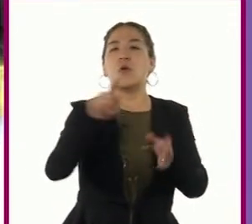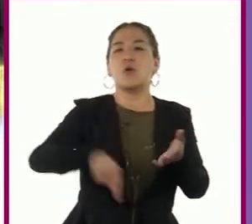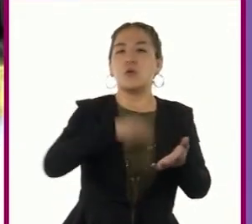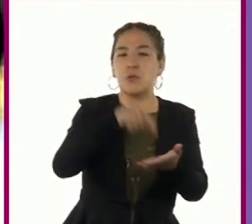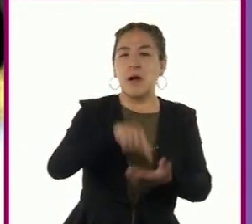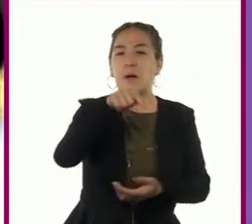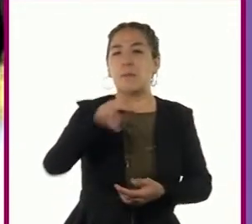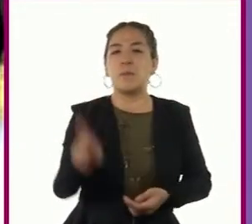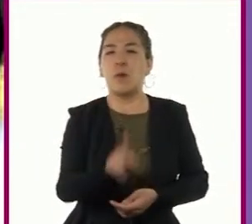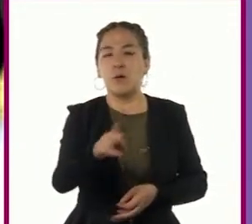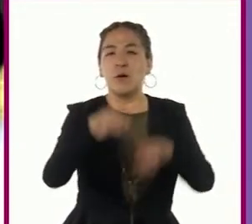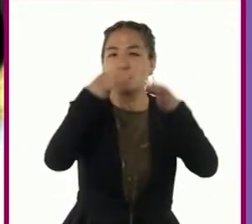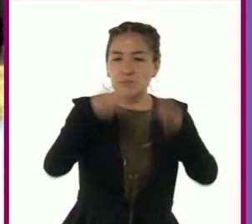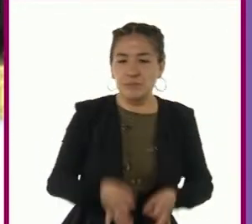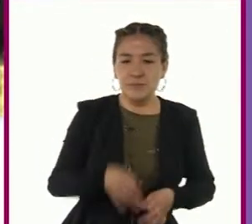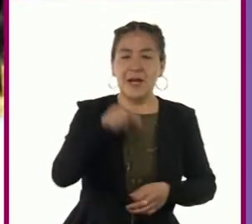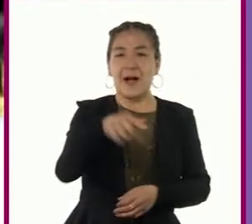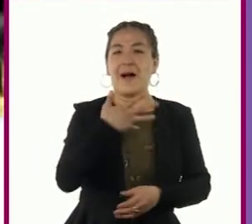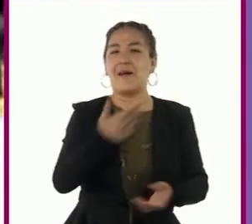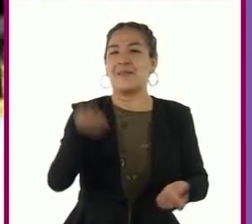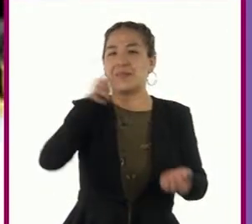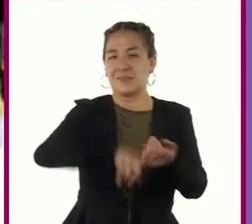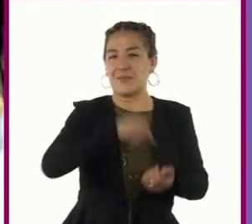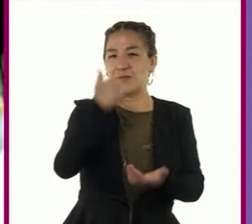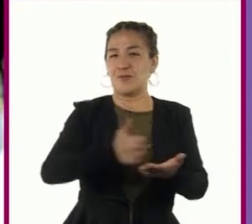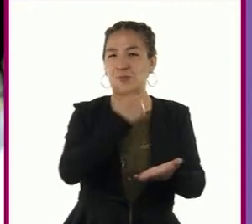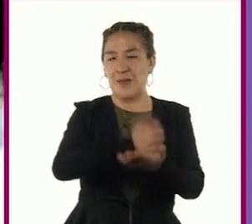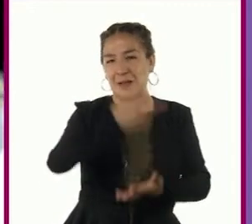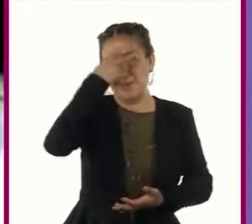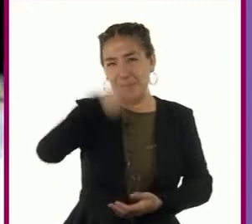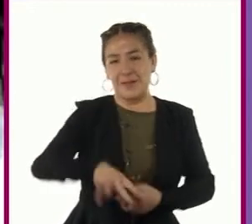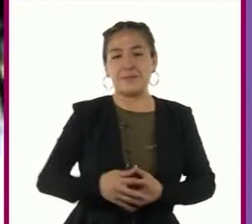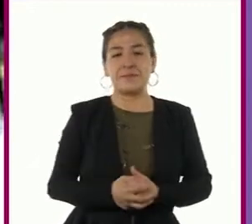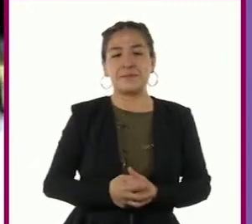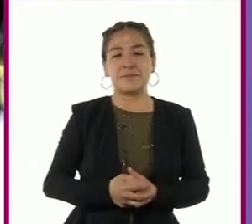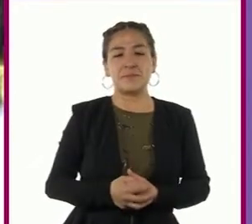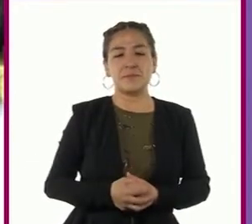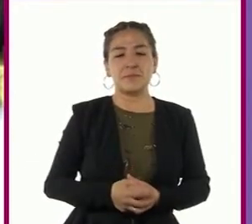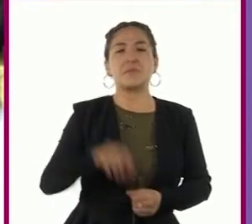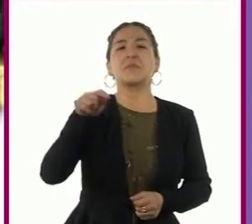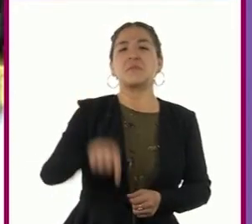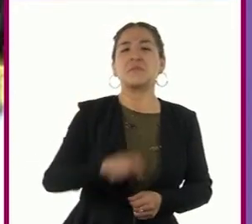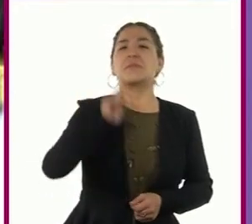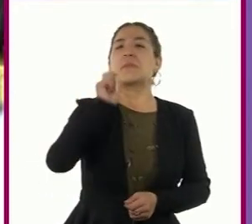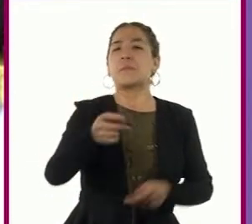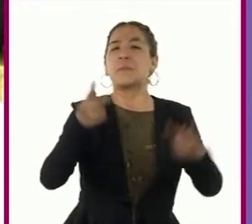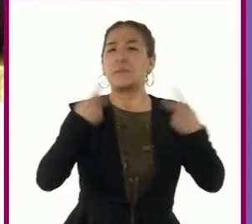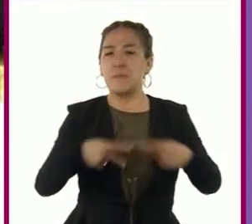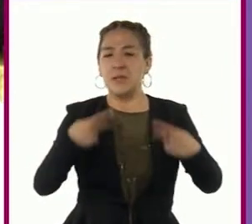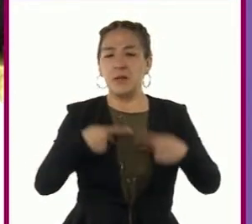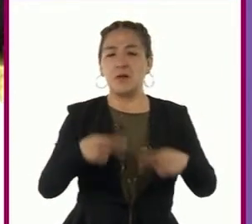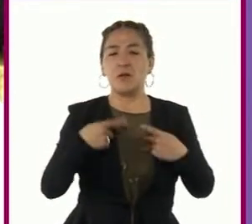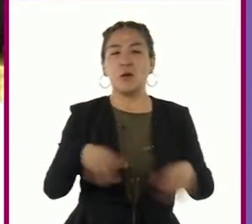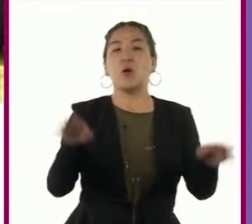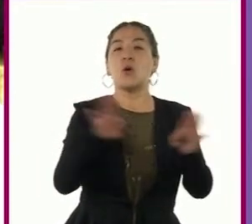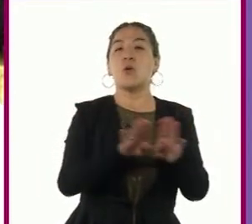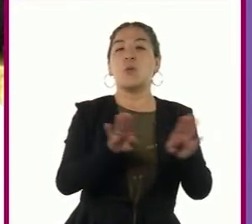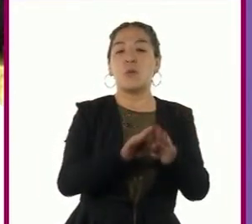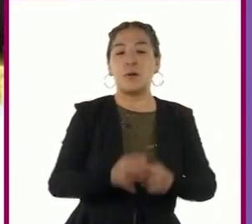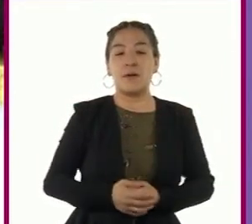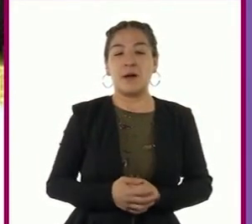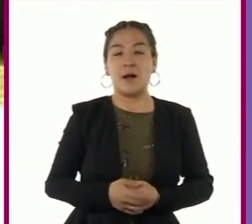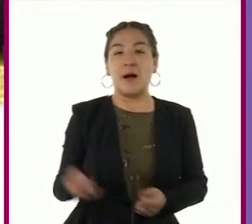o pueblos originarios con que cuenta la Ciudad de México. Estos ciudadanos no deben de